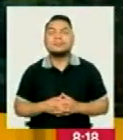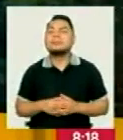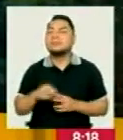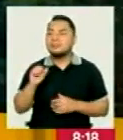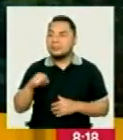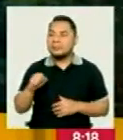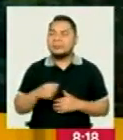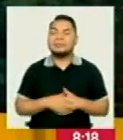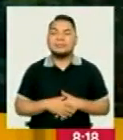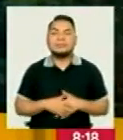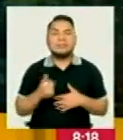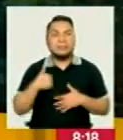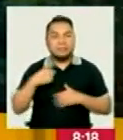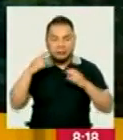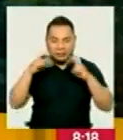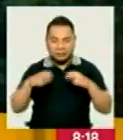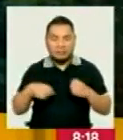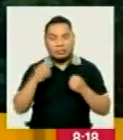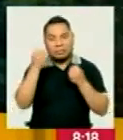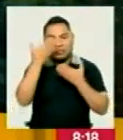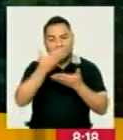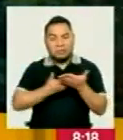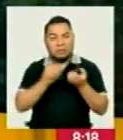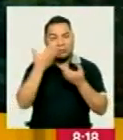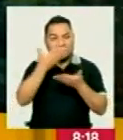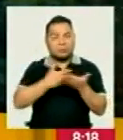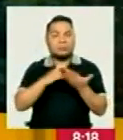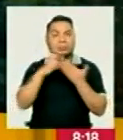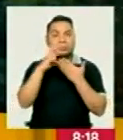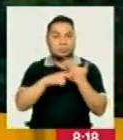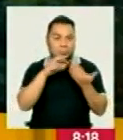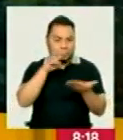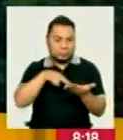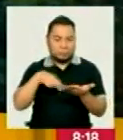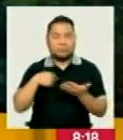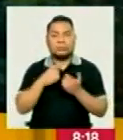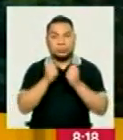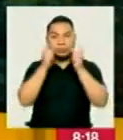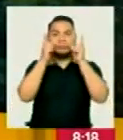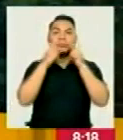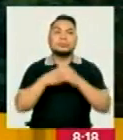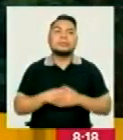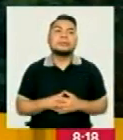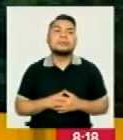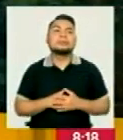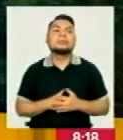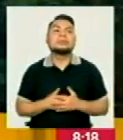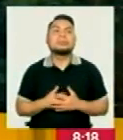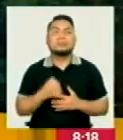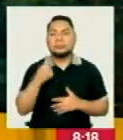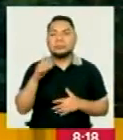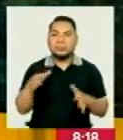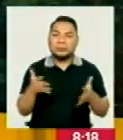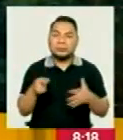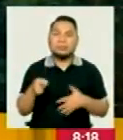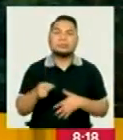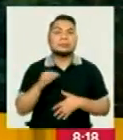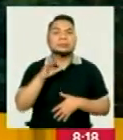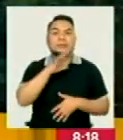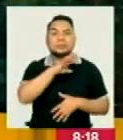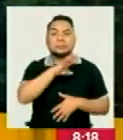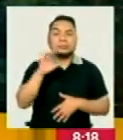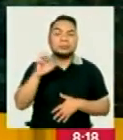poco algunas cifras, algunos datos de este programa y me he quedado tremendamente sorprendido. Entiendo que hay cerca de